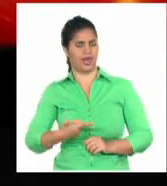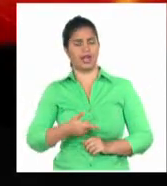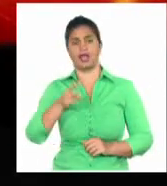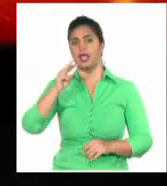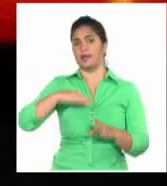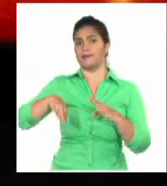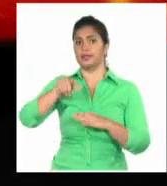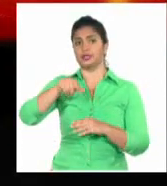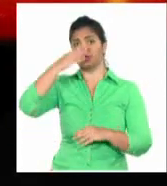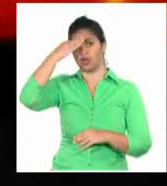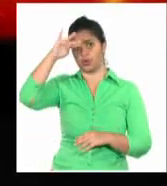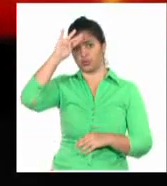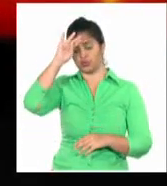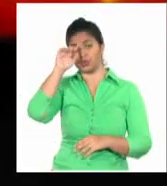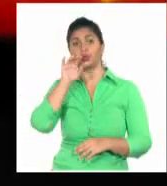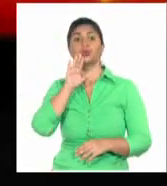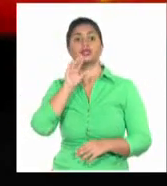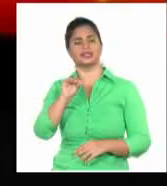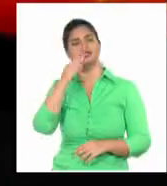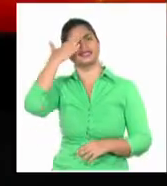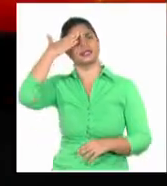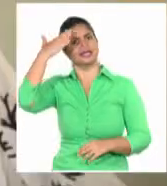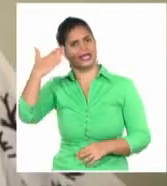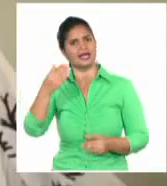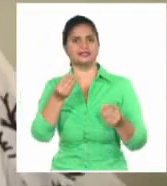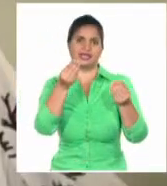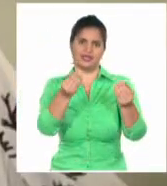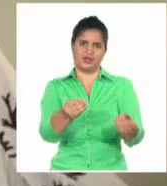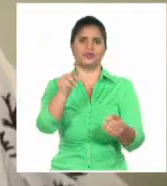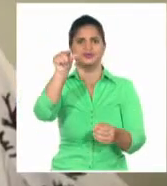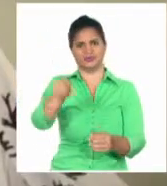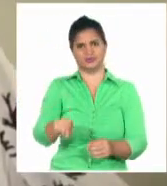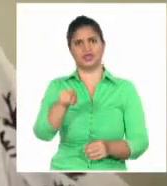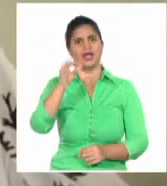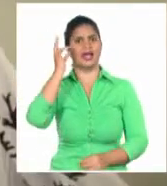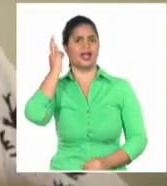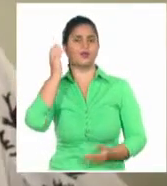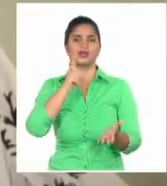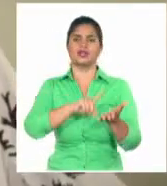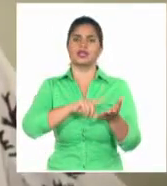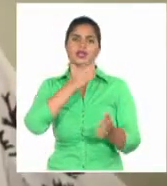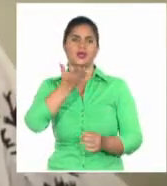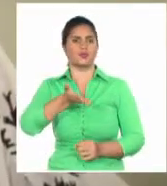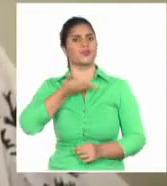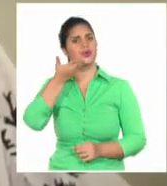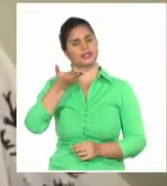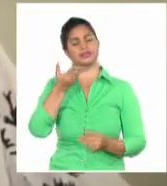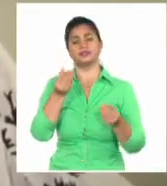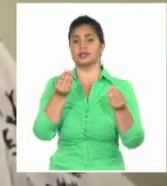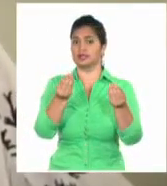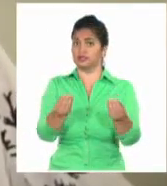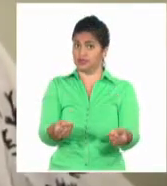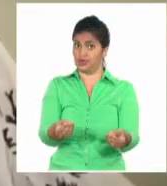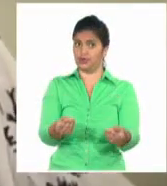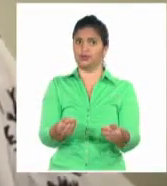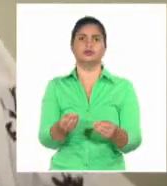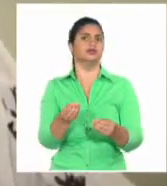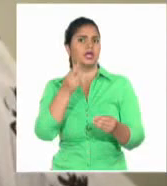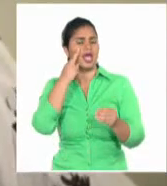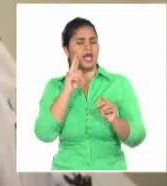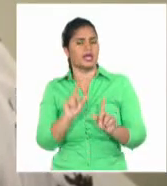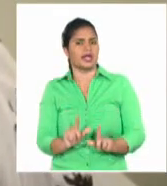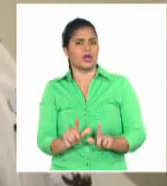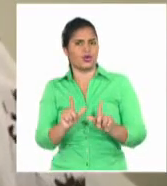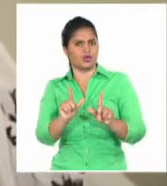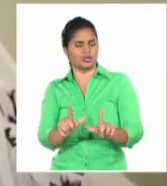una de las intelectuales más notables de nuestro país. Añadió que el lauro concedido a Nancy Morejón es también un reconocimiento